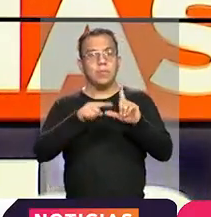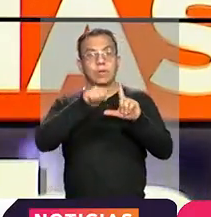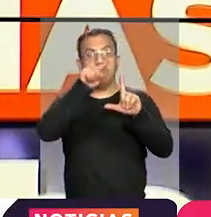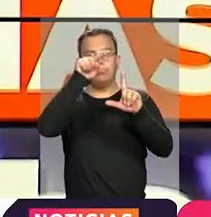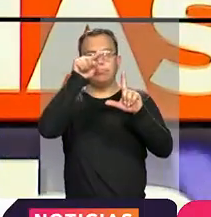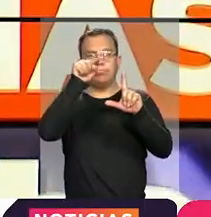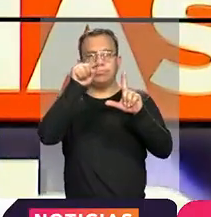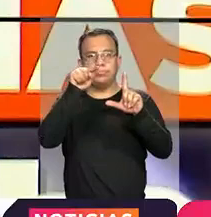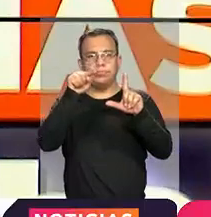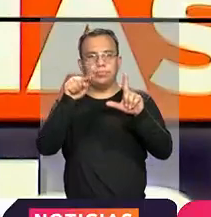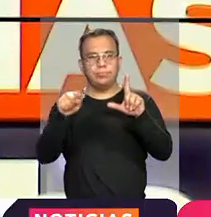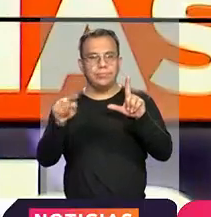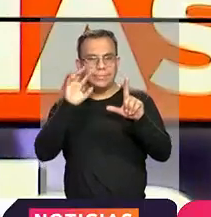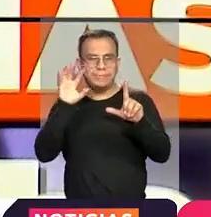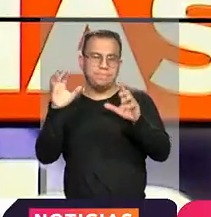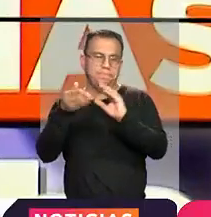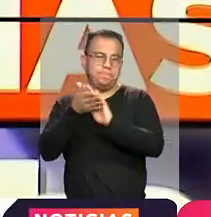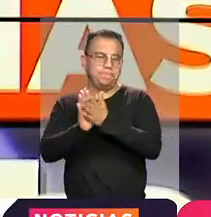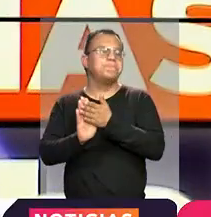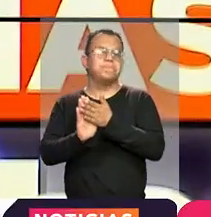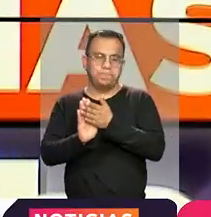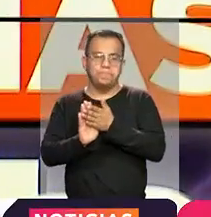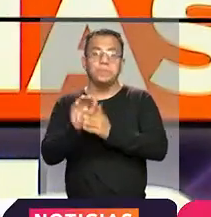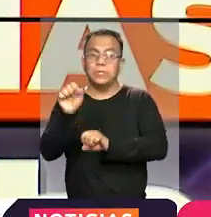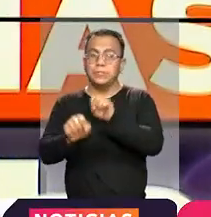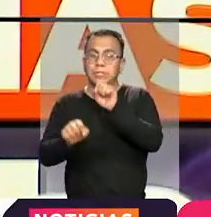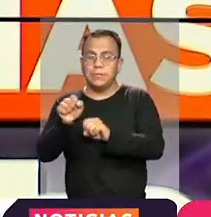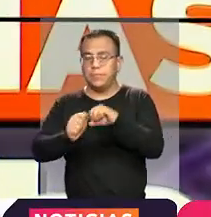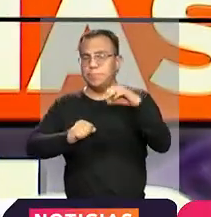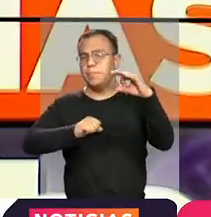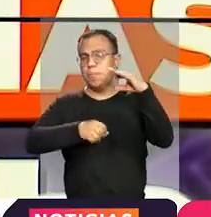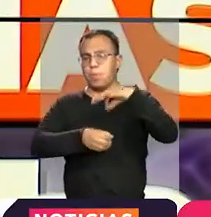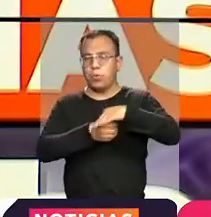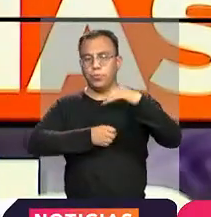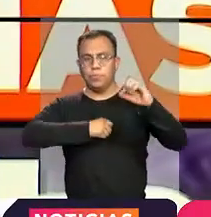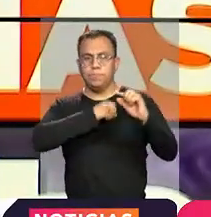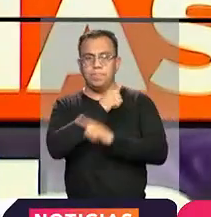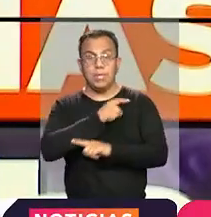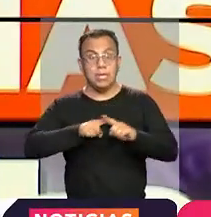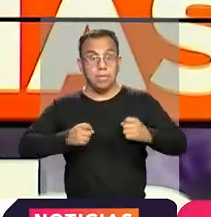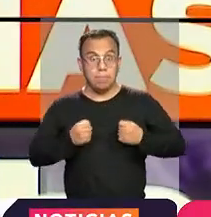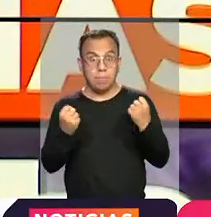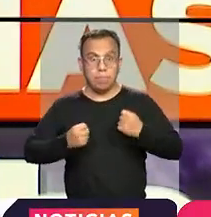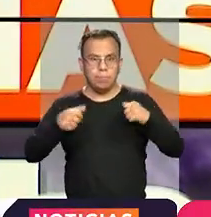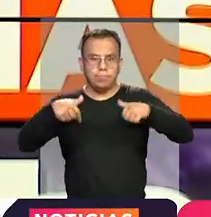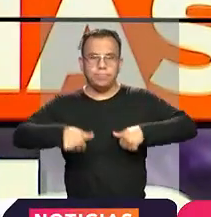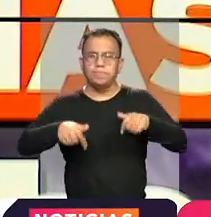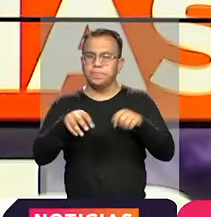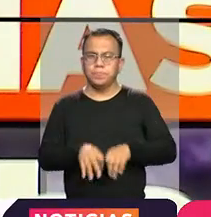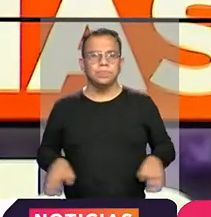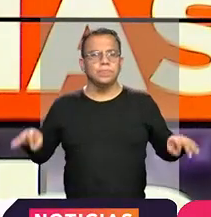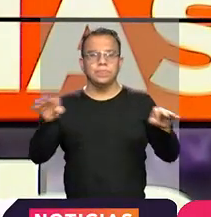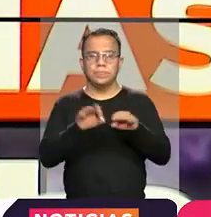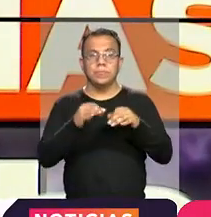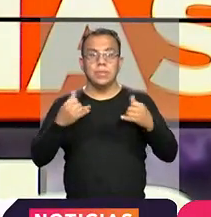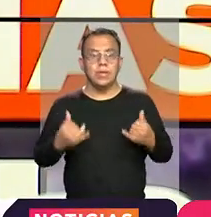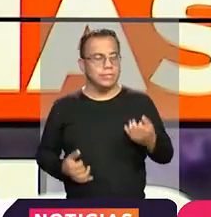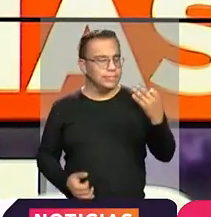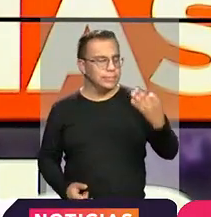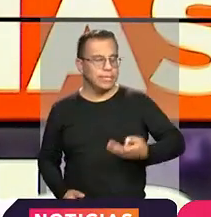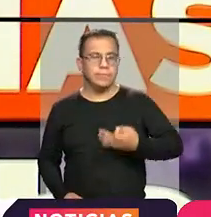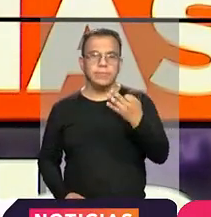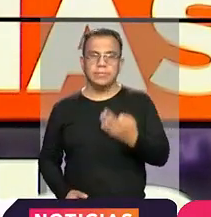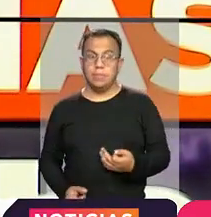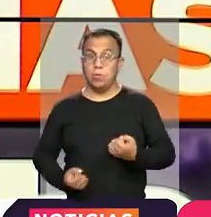claro o acaso del centro democrático es un voto castigo sin duda y bogotá una cosa importante acá es que siempre se ha dicho que